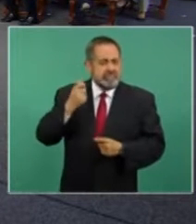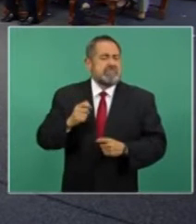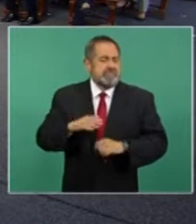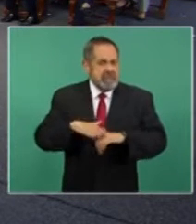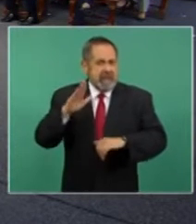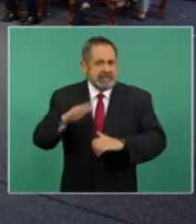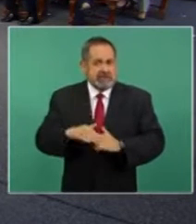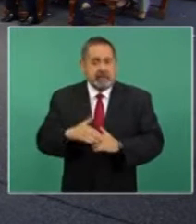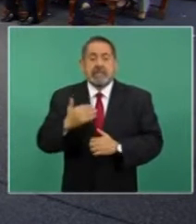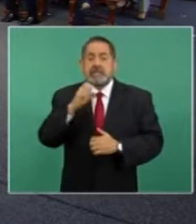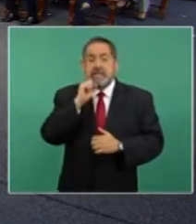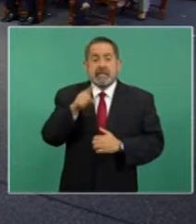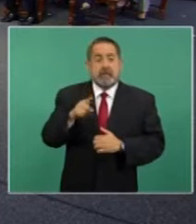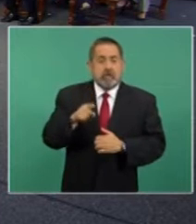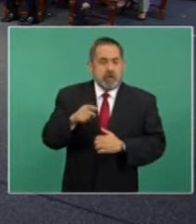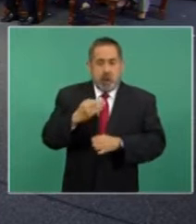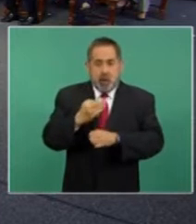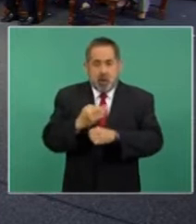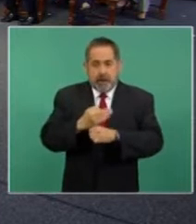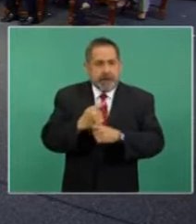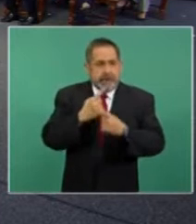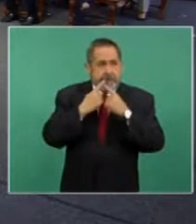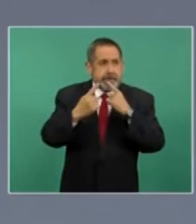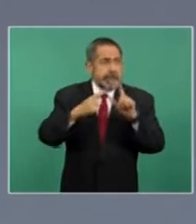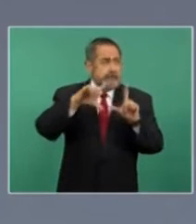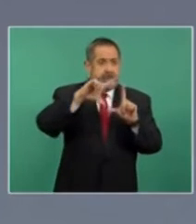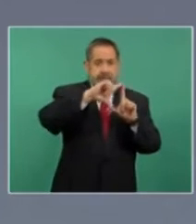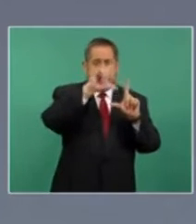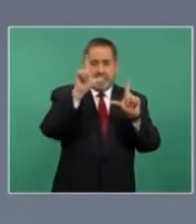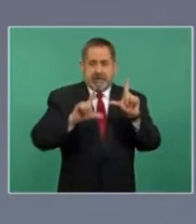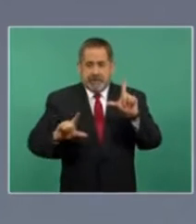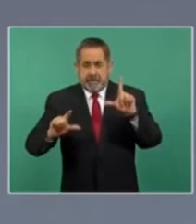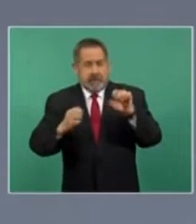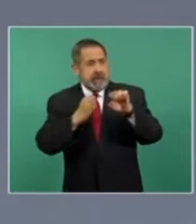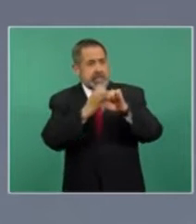acordando con los gobiernos estatales